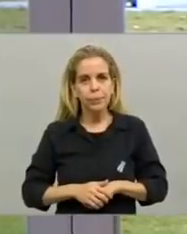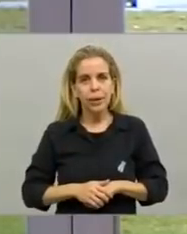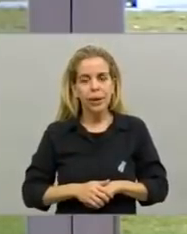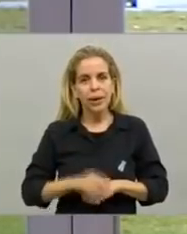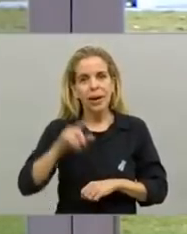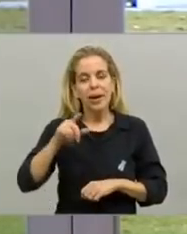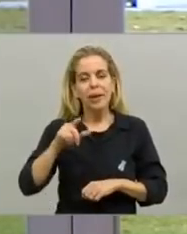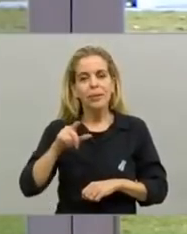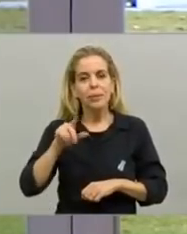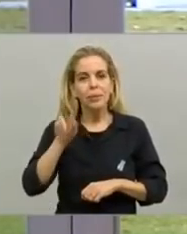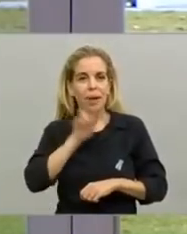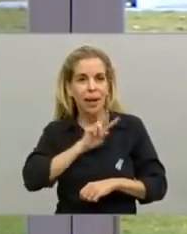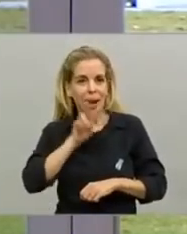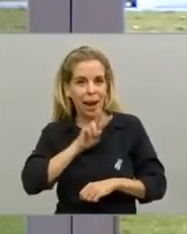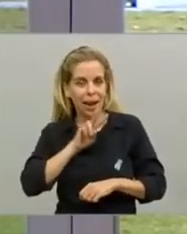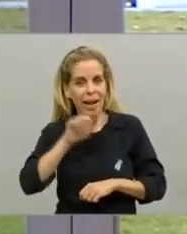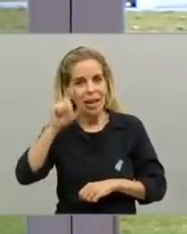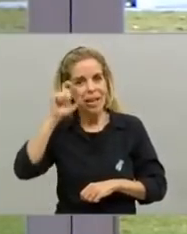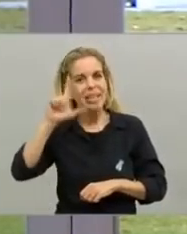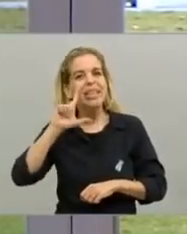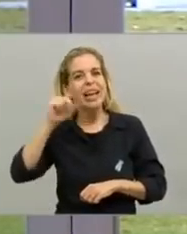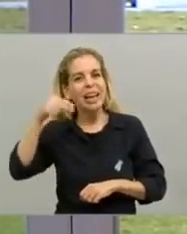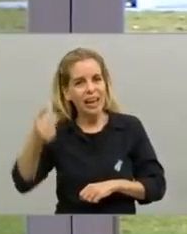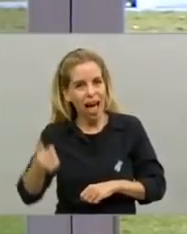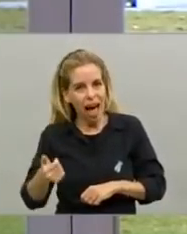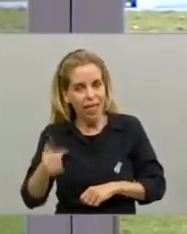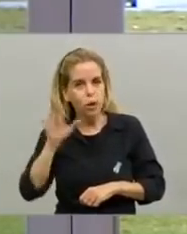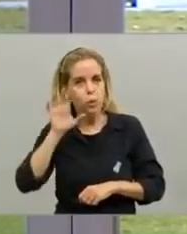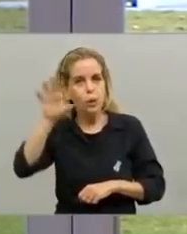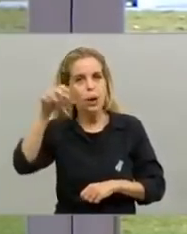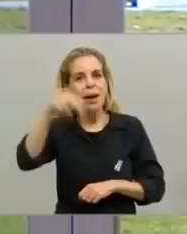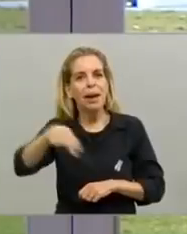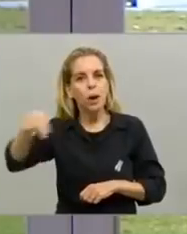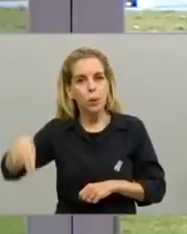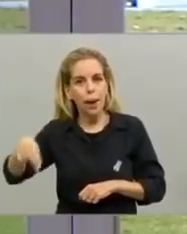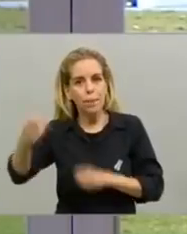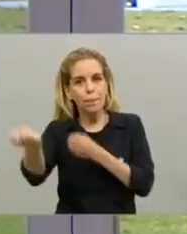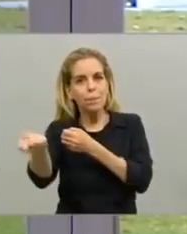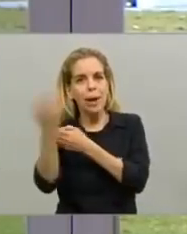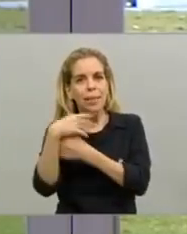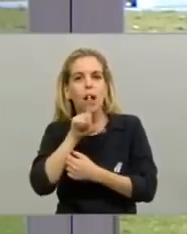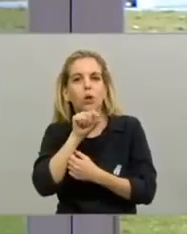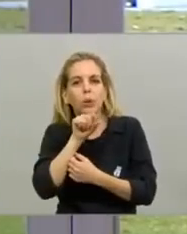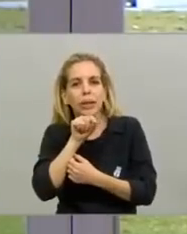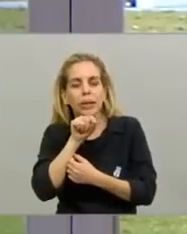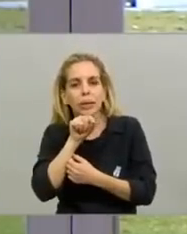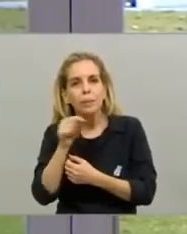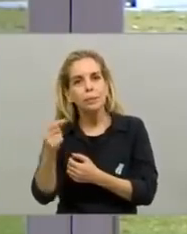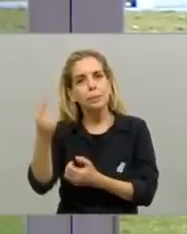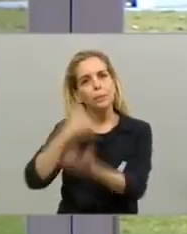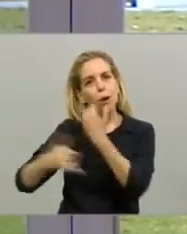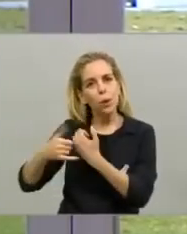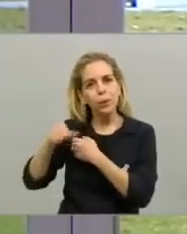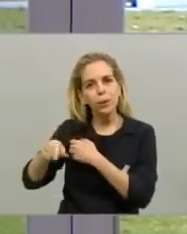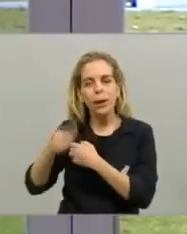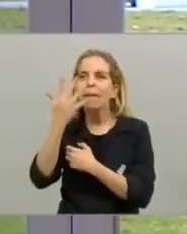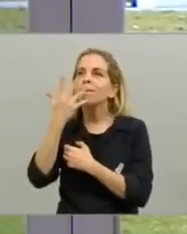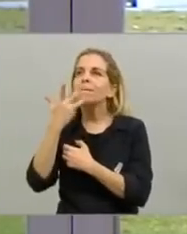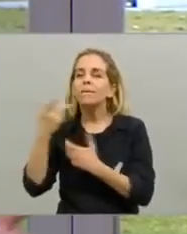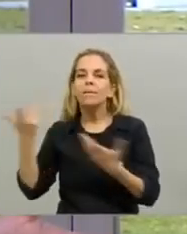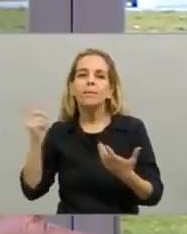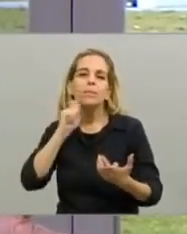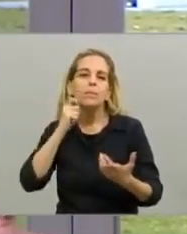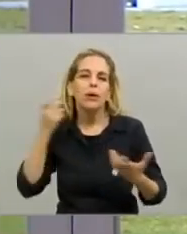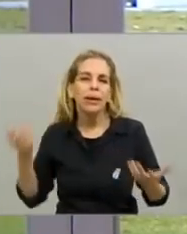Celina un día desde Neuquén me escribió un tuit y me dijo que para ella sería muy lindo que, como